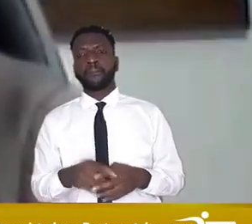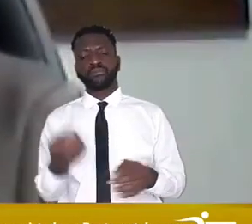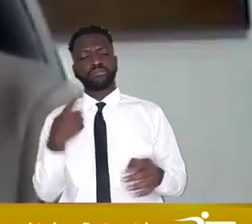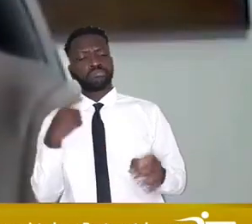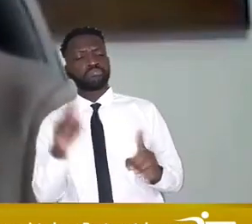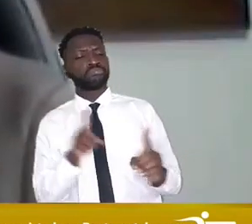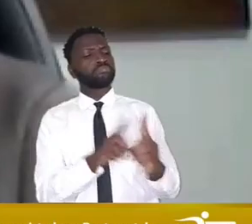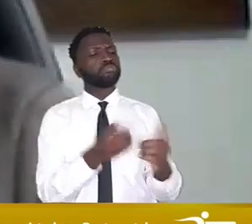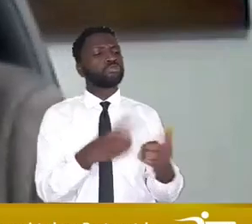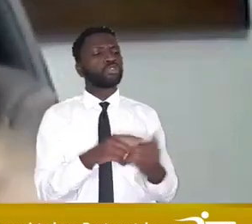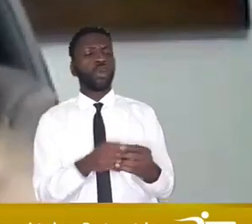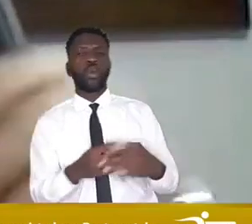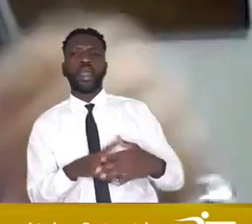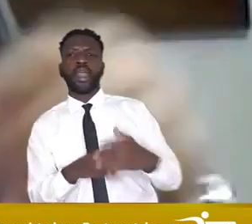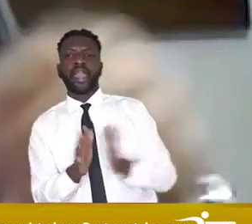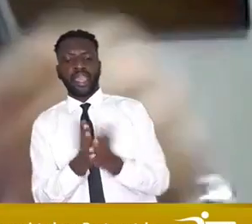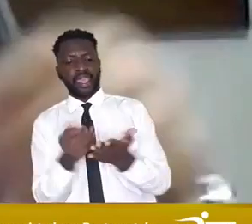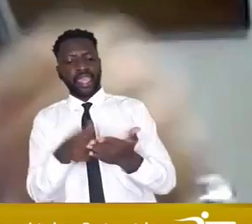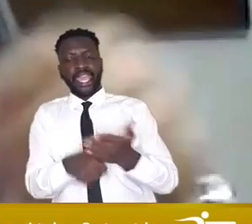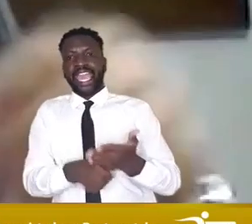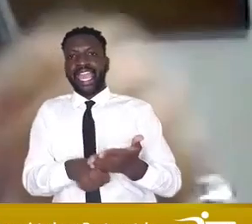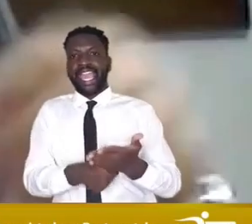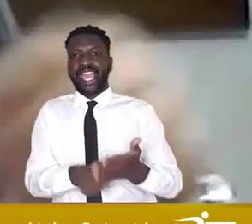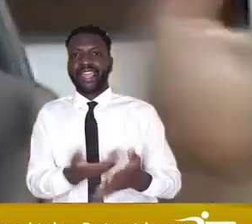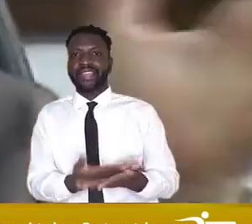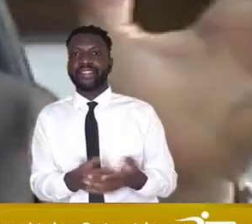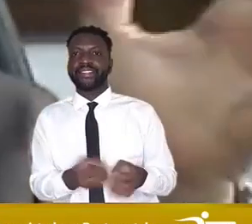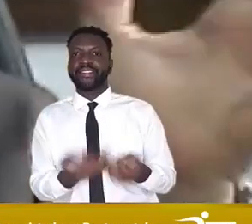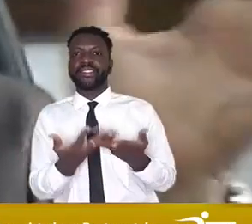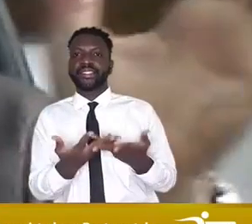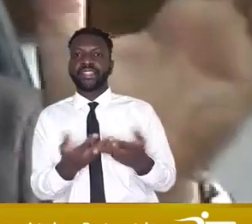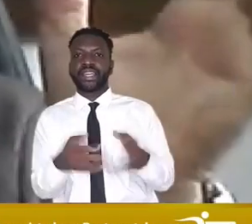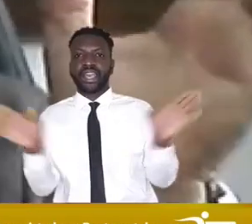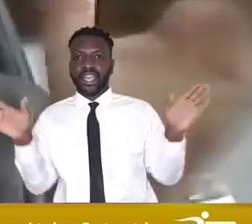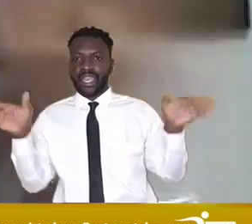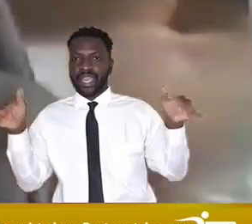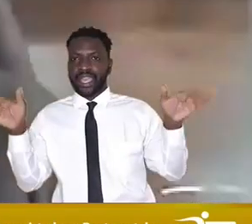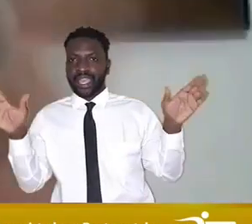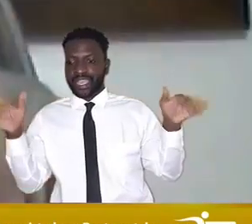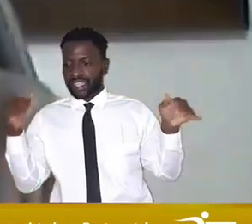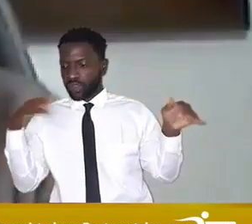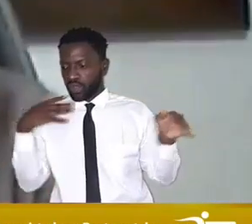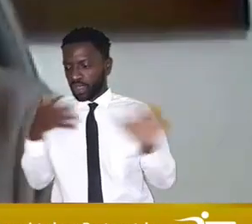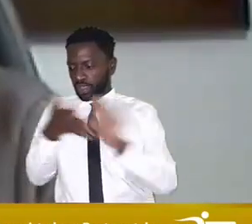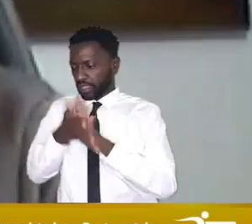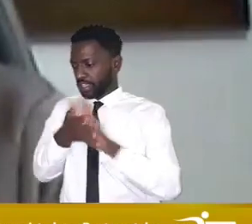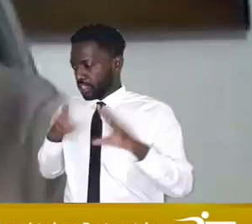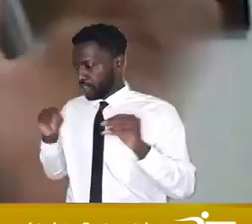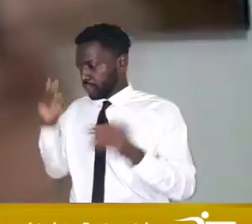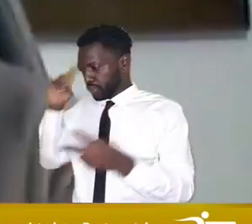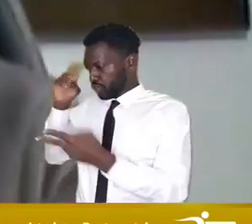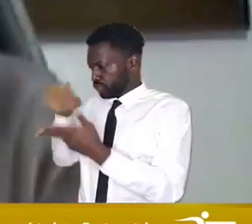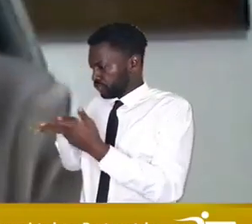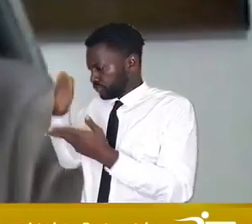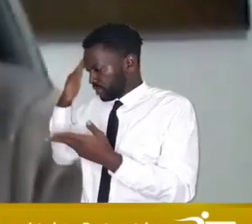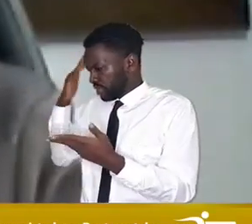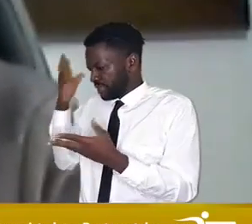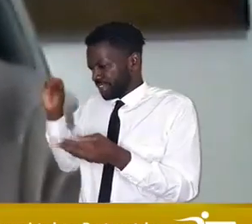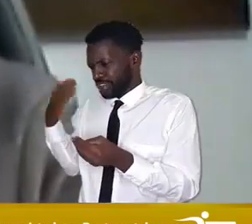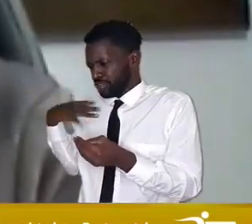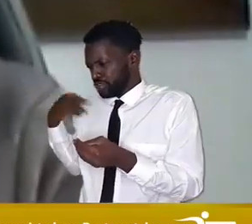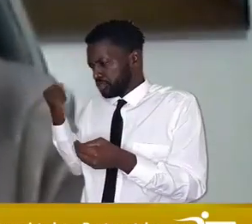epístolas que dice, algunos hablan de los ángeles, de cosas que no saben, que no comprenden y que se las